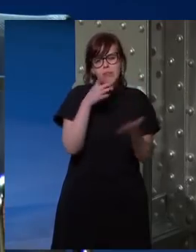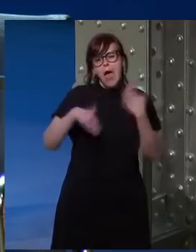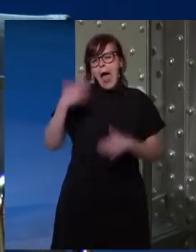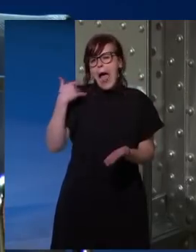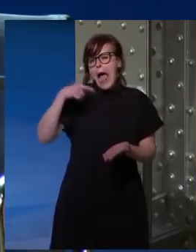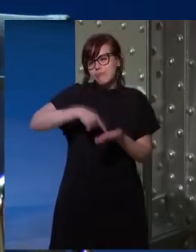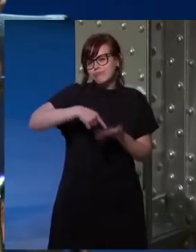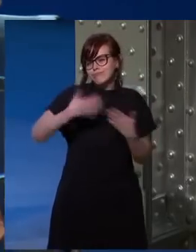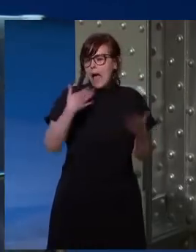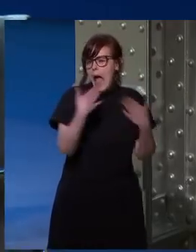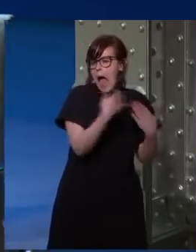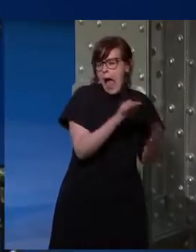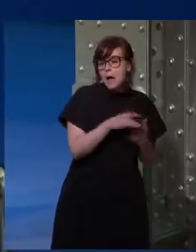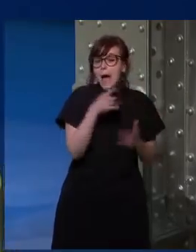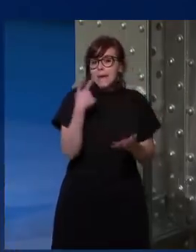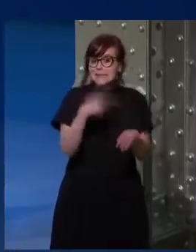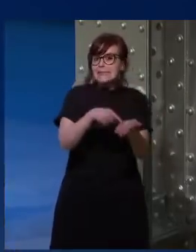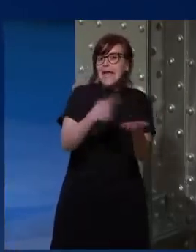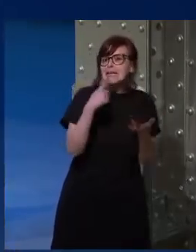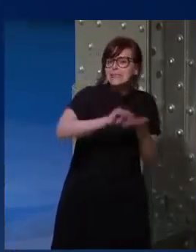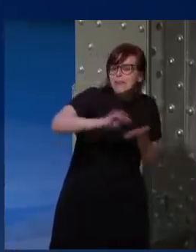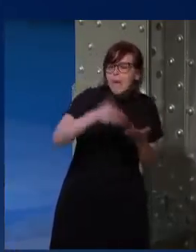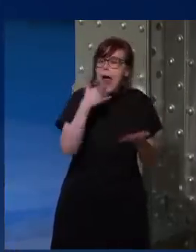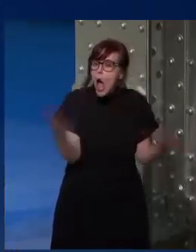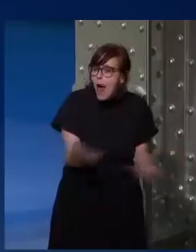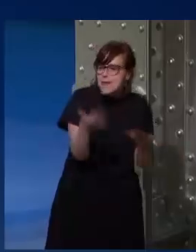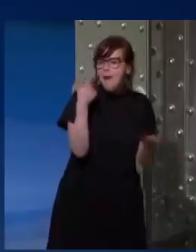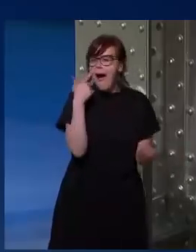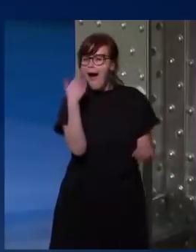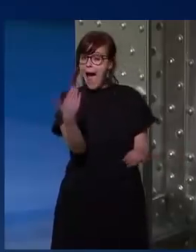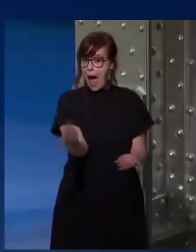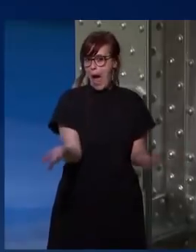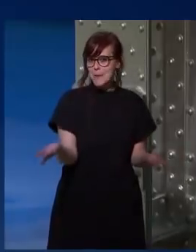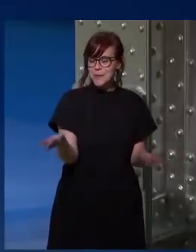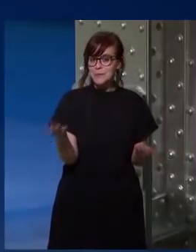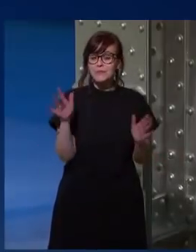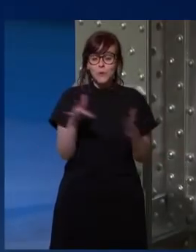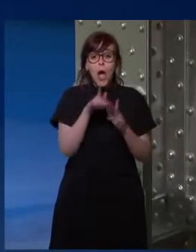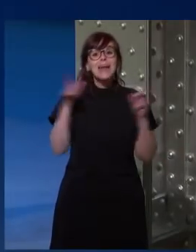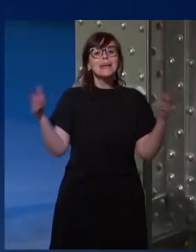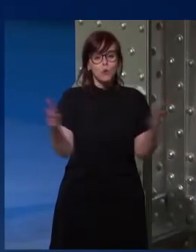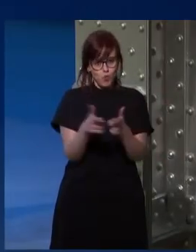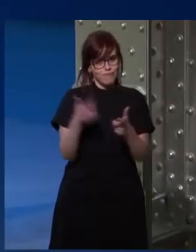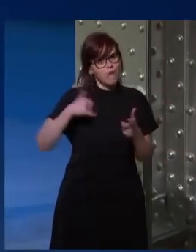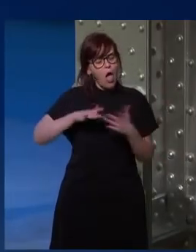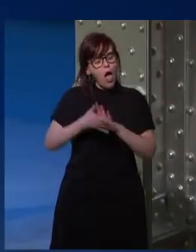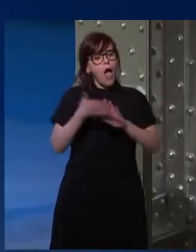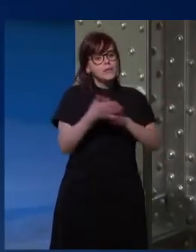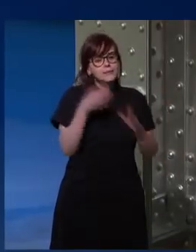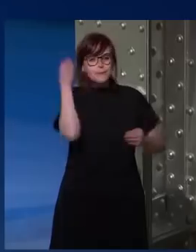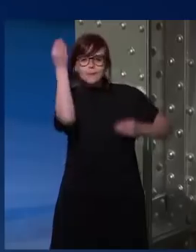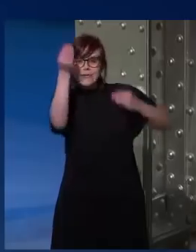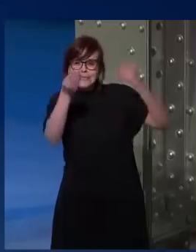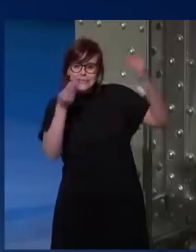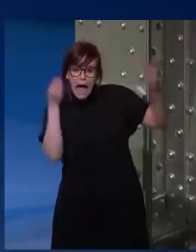tiempo insistiendo, vamos a ver si escribes algo, si te animas y tal. y esa reunión pues ya empezamos a darle